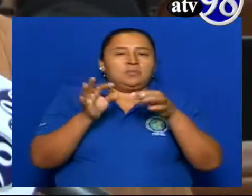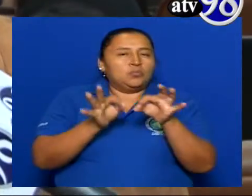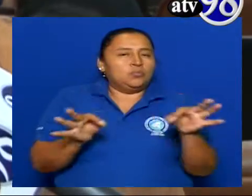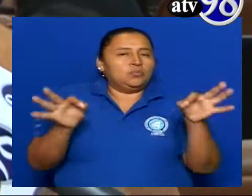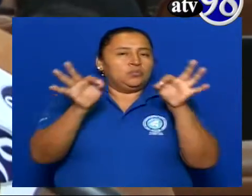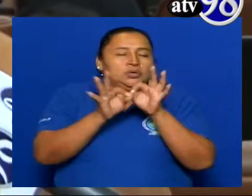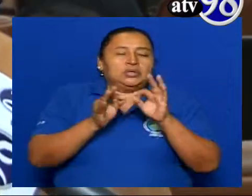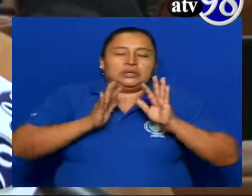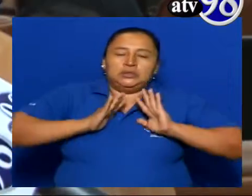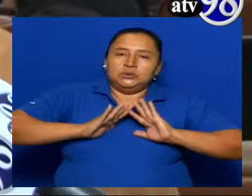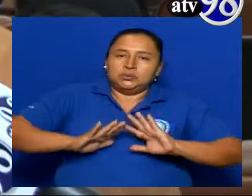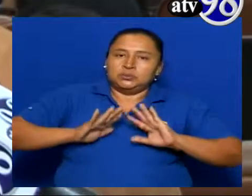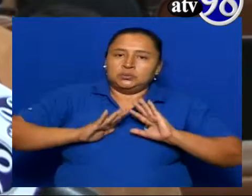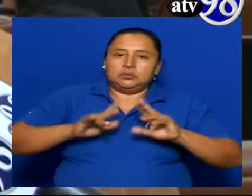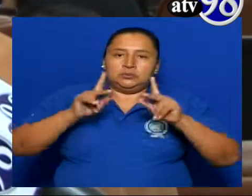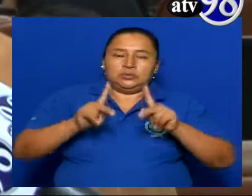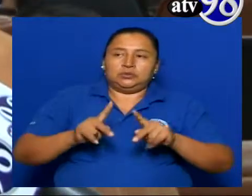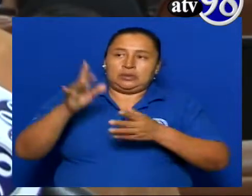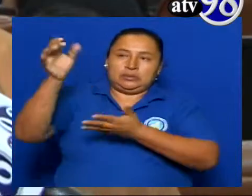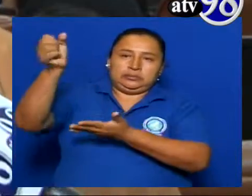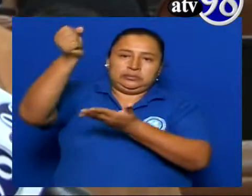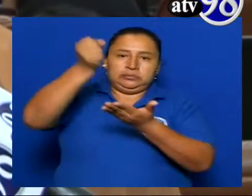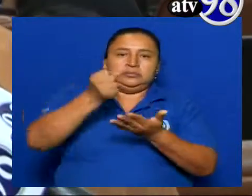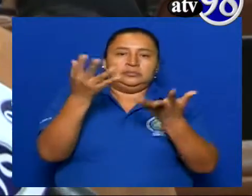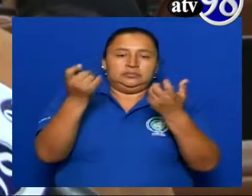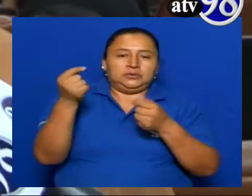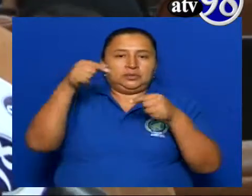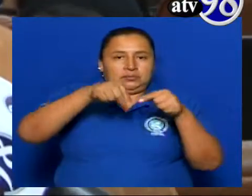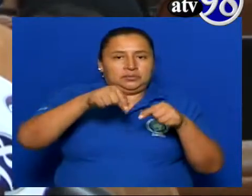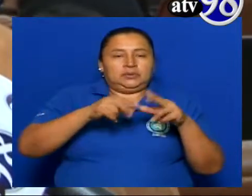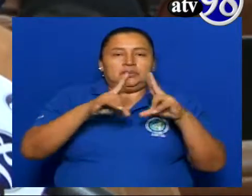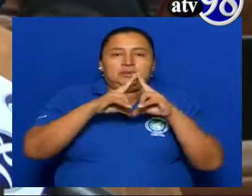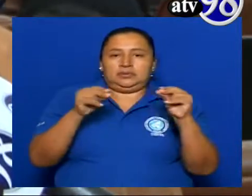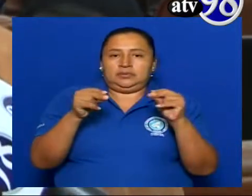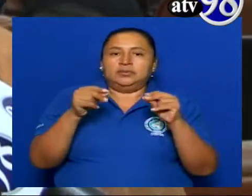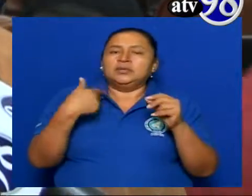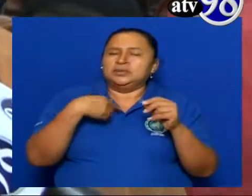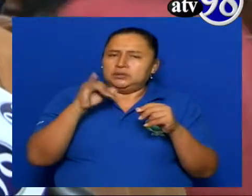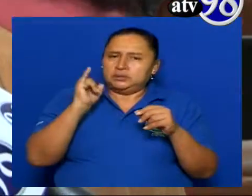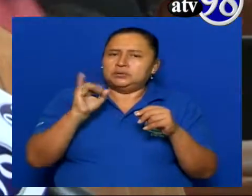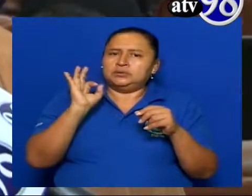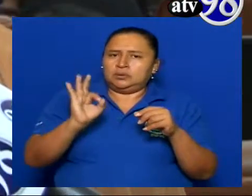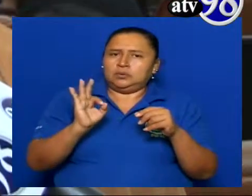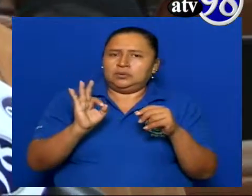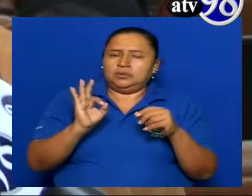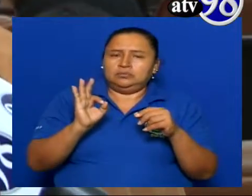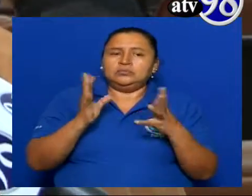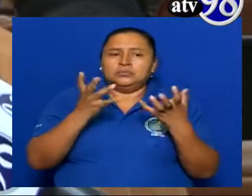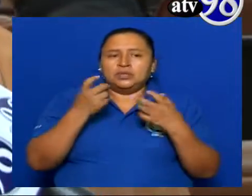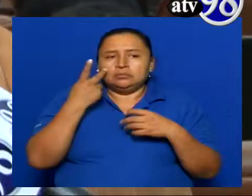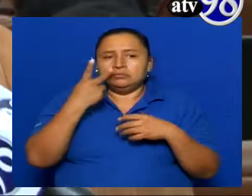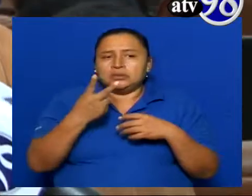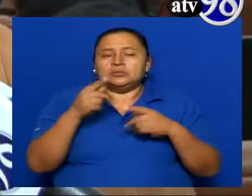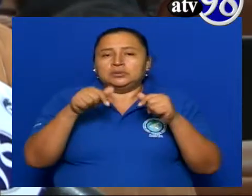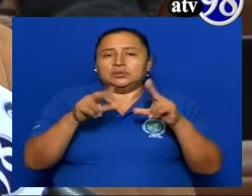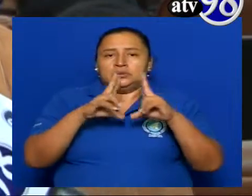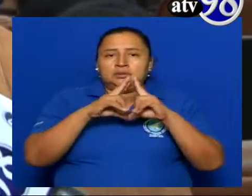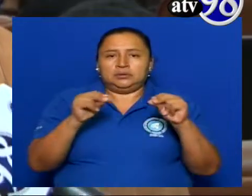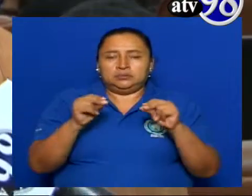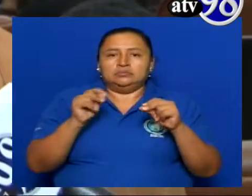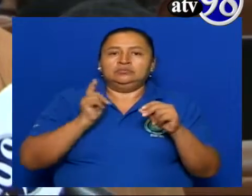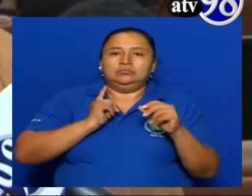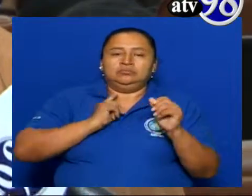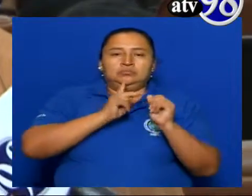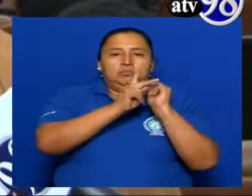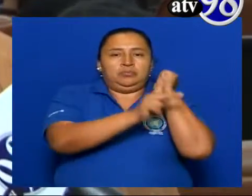de tranquilidad para los inversores, principalmente extranjeros, que lógicamente tienen, digamos, en Nicaragua un